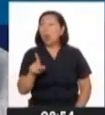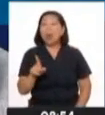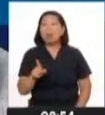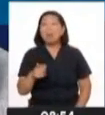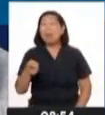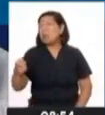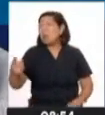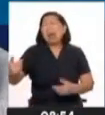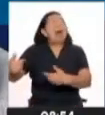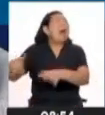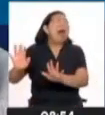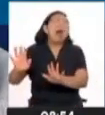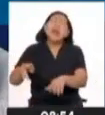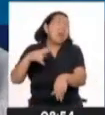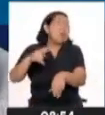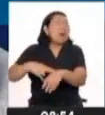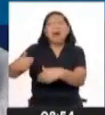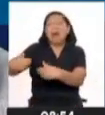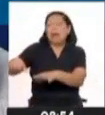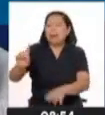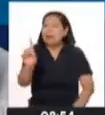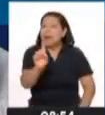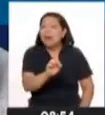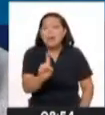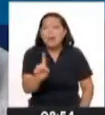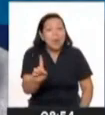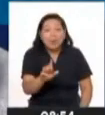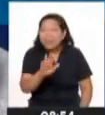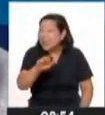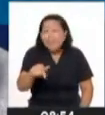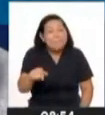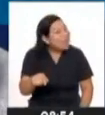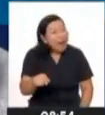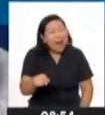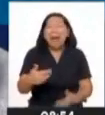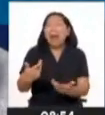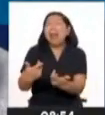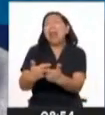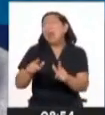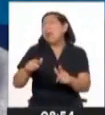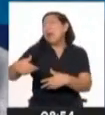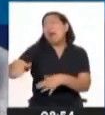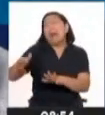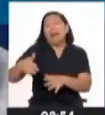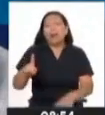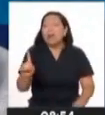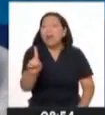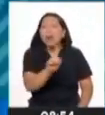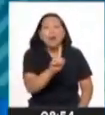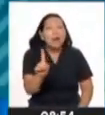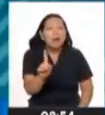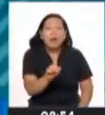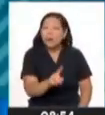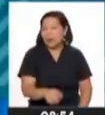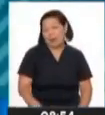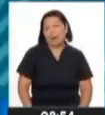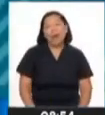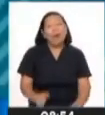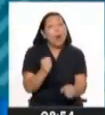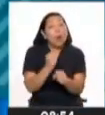dejar que hagan lo que quieran también es un tipo de violencia, es un tipo de agresión a ellos. Es una realidad y un trabajo que se tiene que